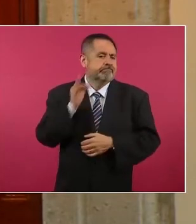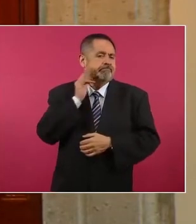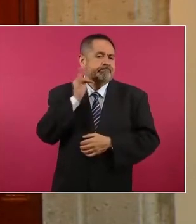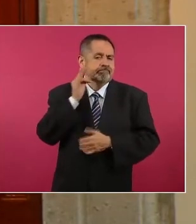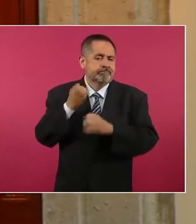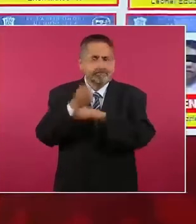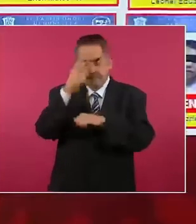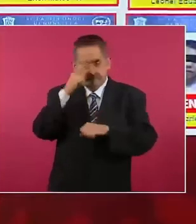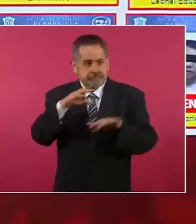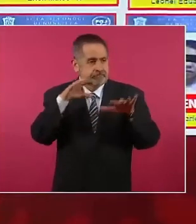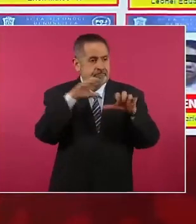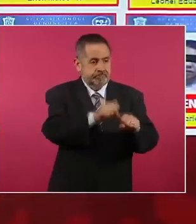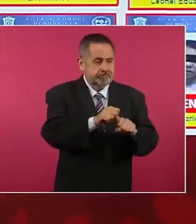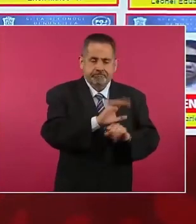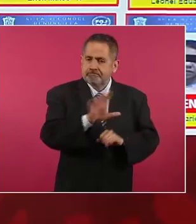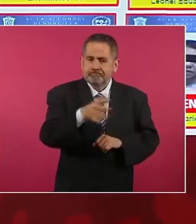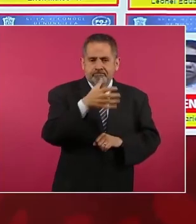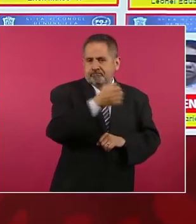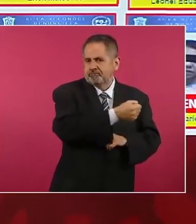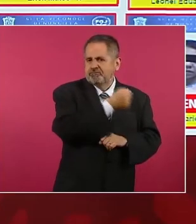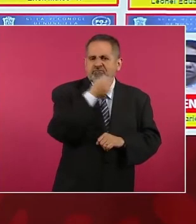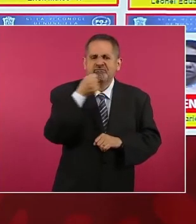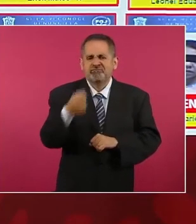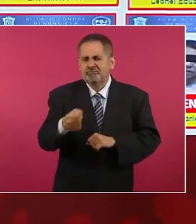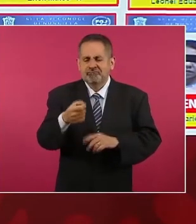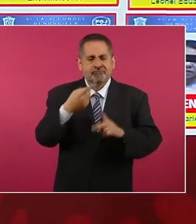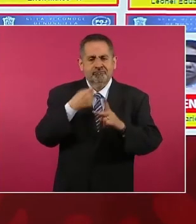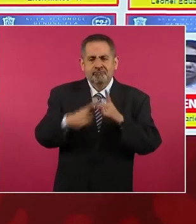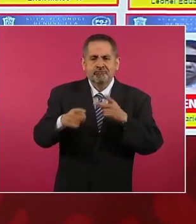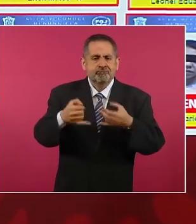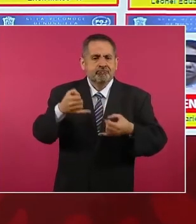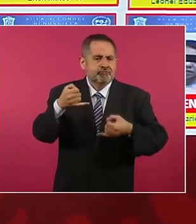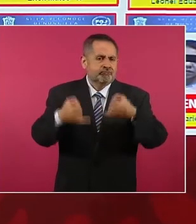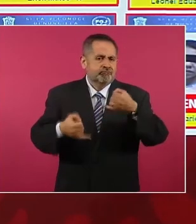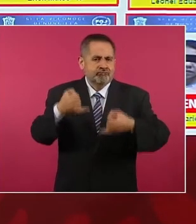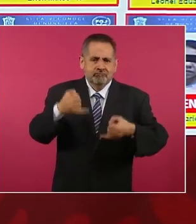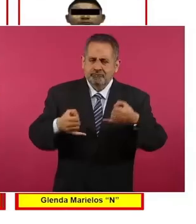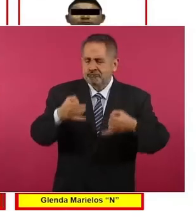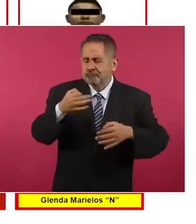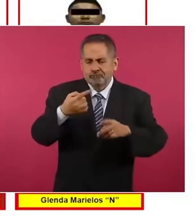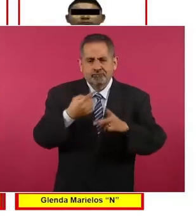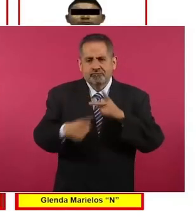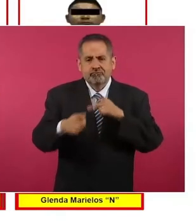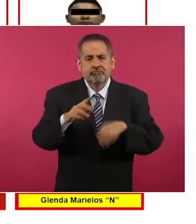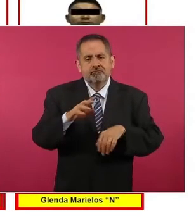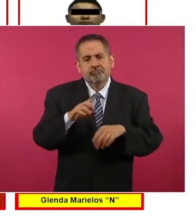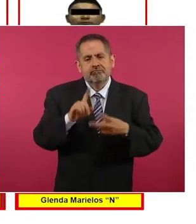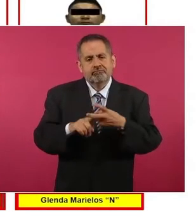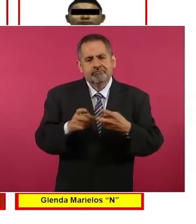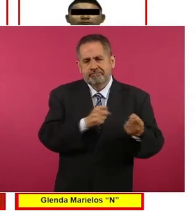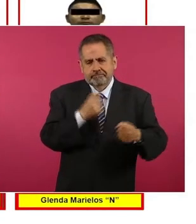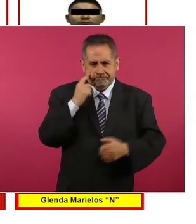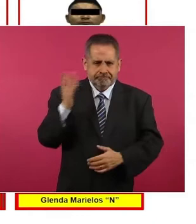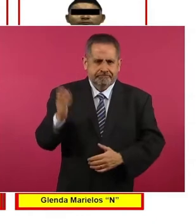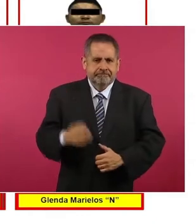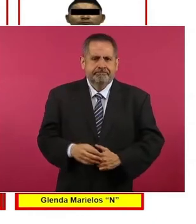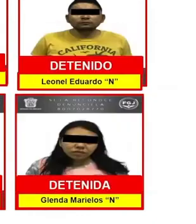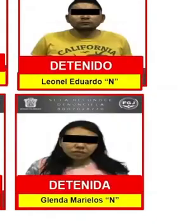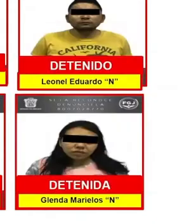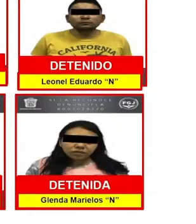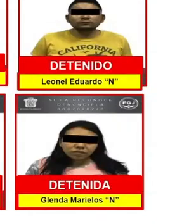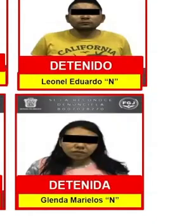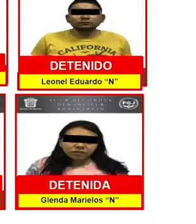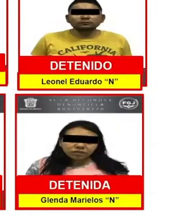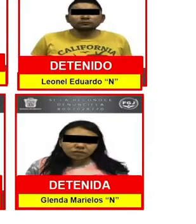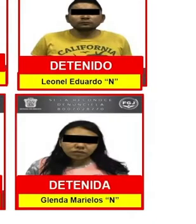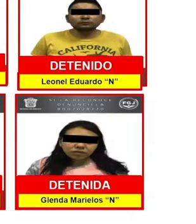México ya fueron vinculados a proceso por el delito de secuestro. Siguiente. También